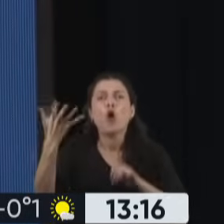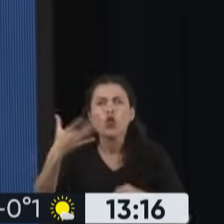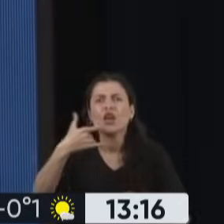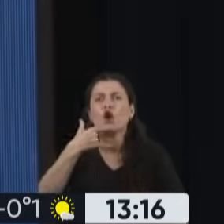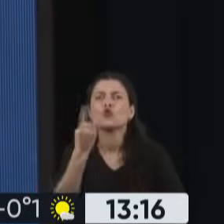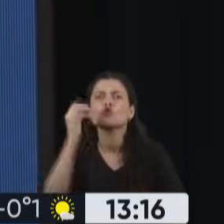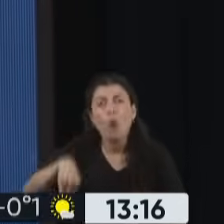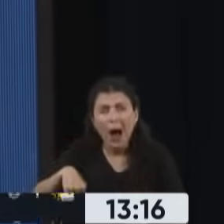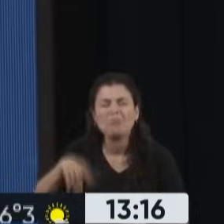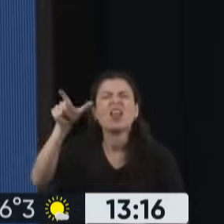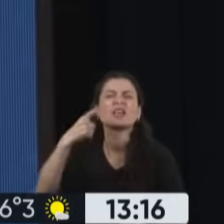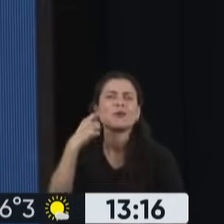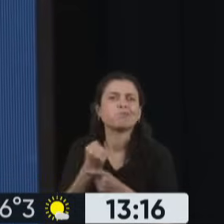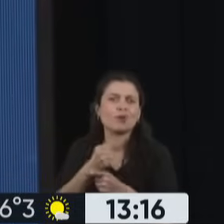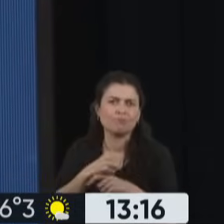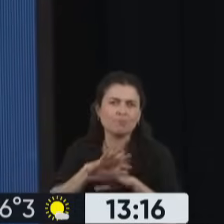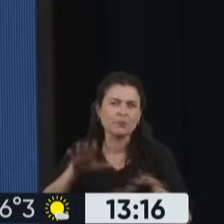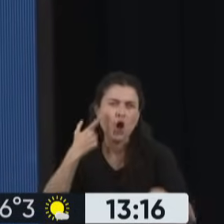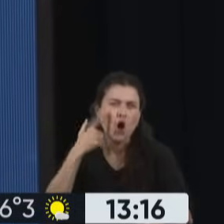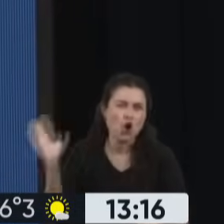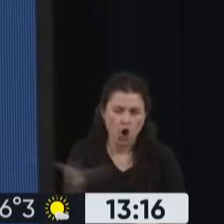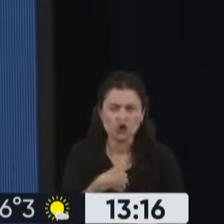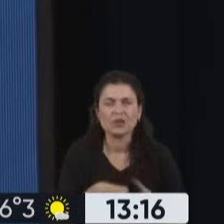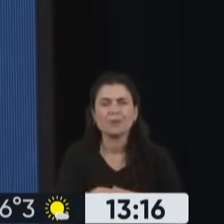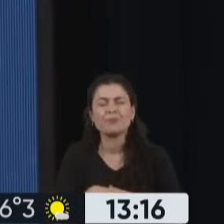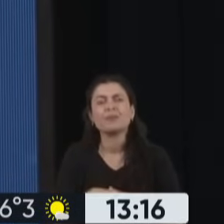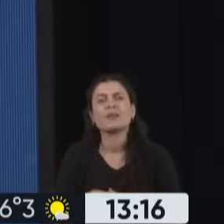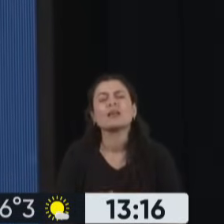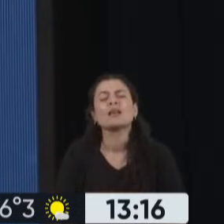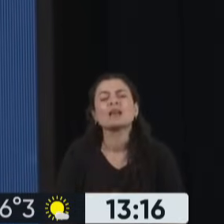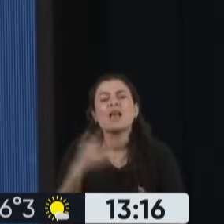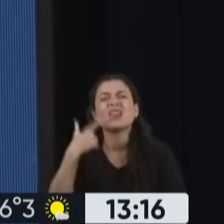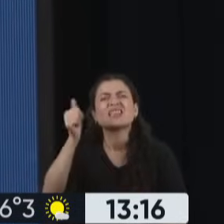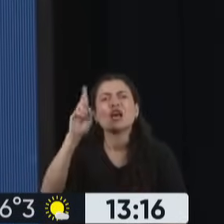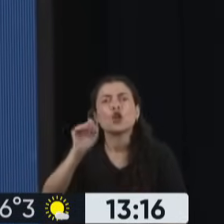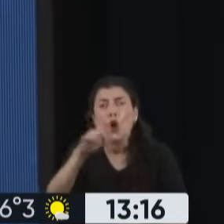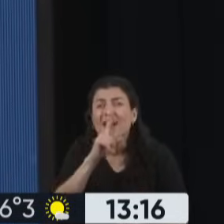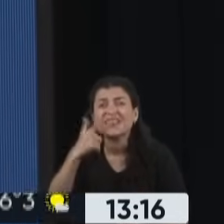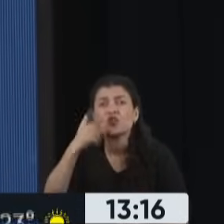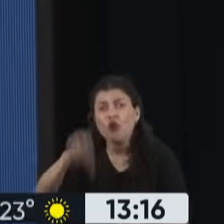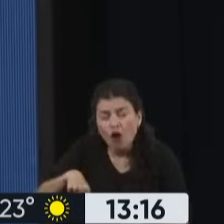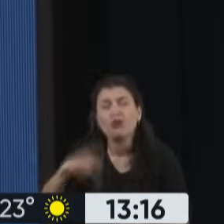Solow-Swan, y que en el año 57 Robert Solow fue y lo testeó.